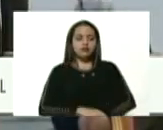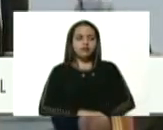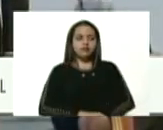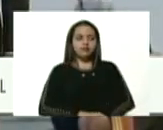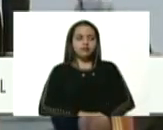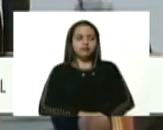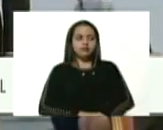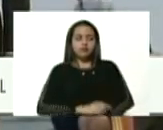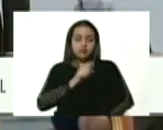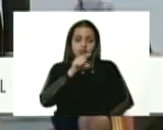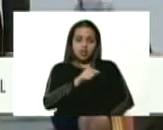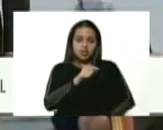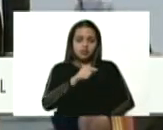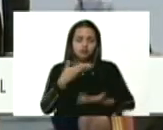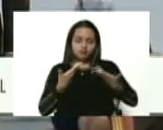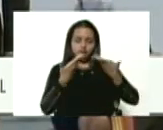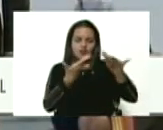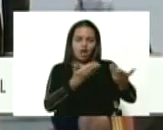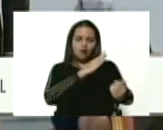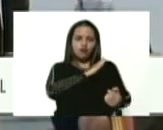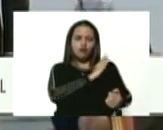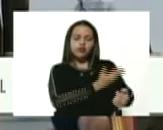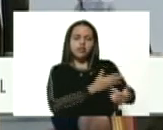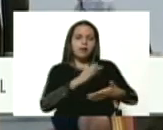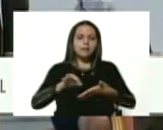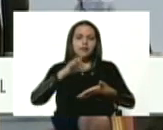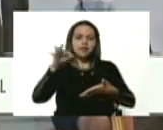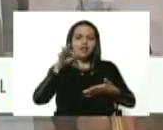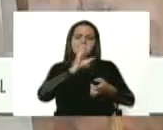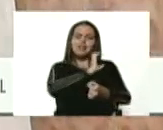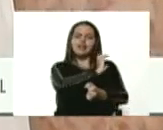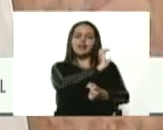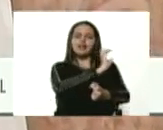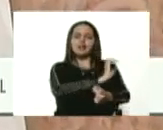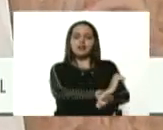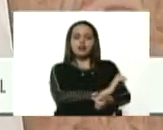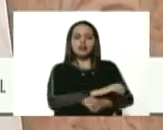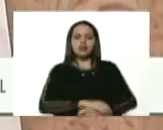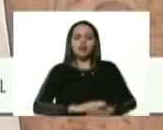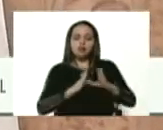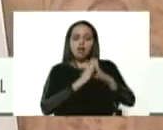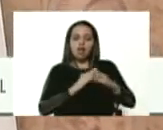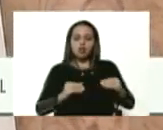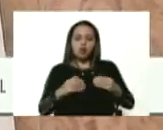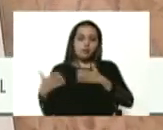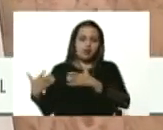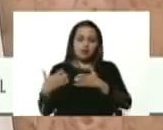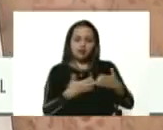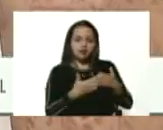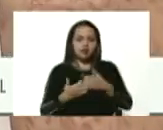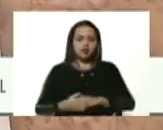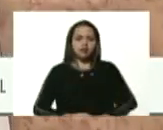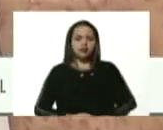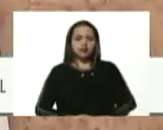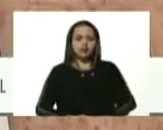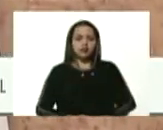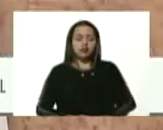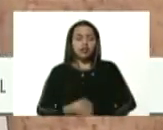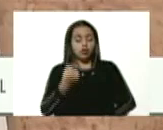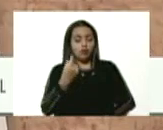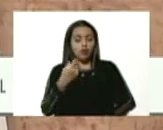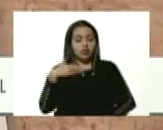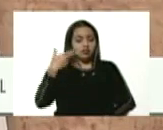y de allí sacar la fuerza espiritual, la energía, para todas las batallas que nos toca dar